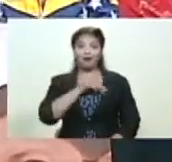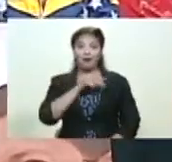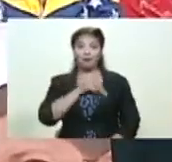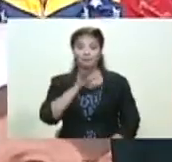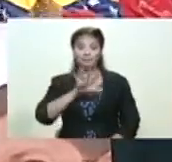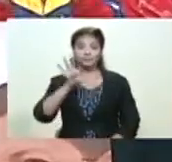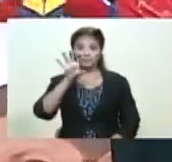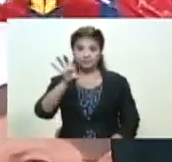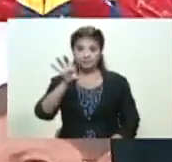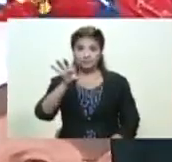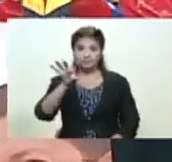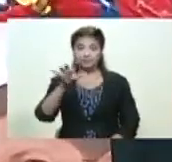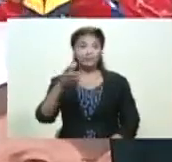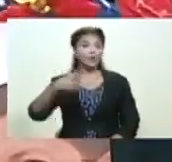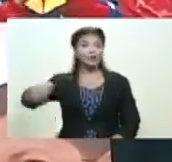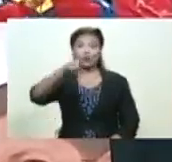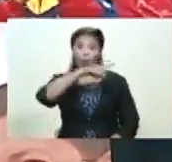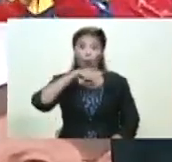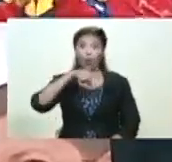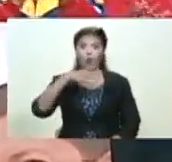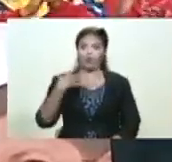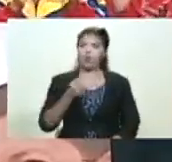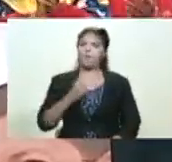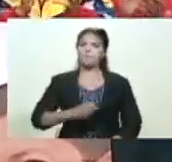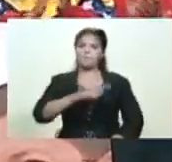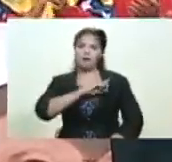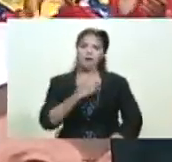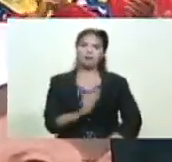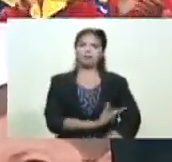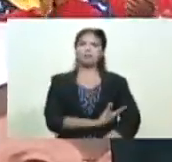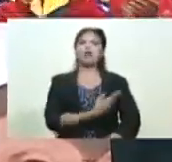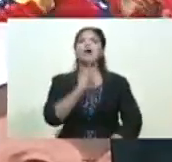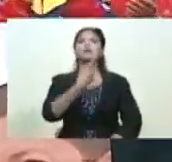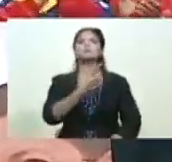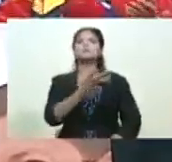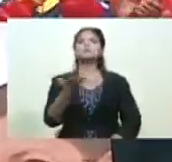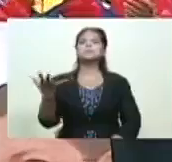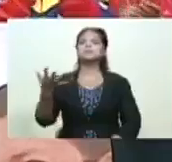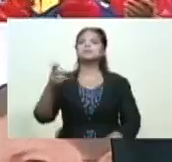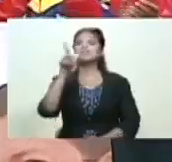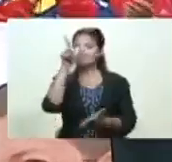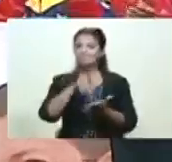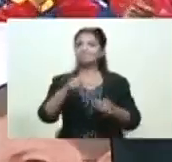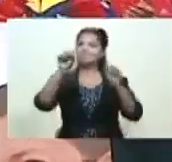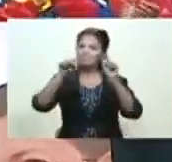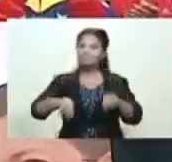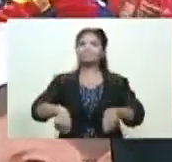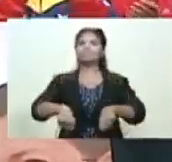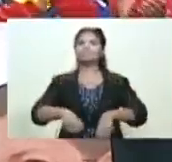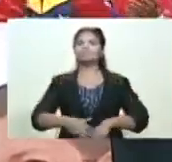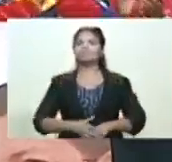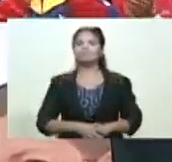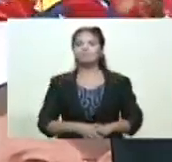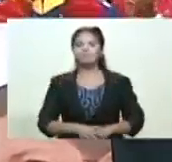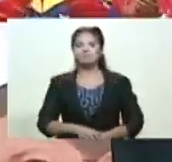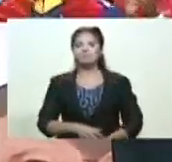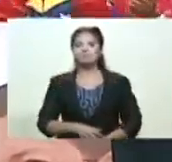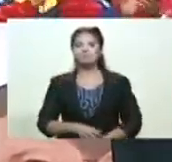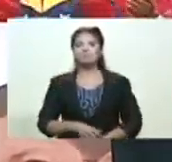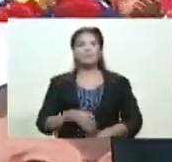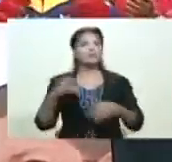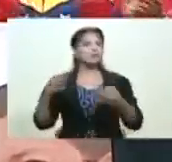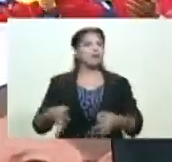la patria que salieron con valentía a decir: presente, presente